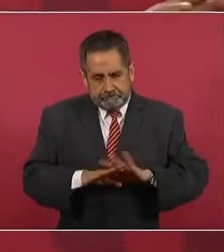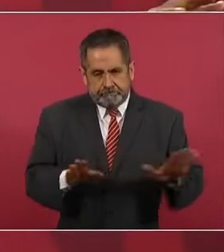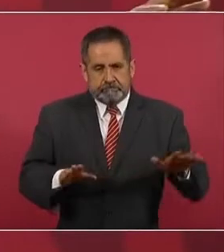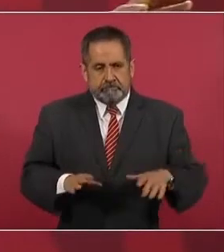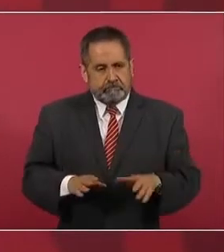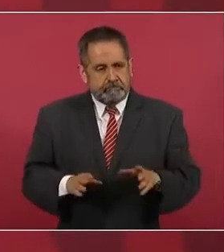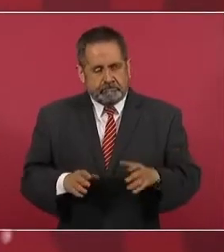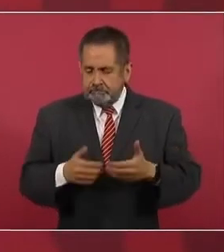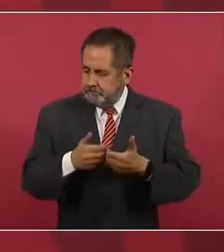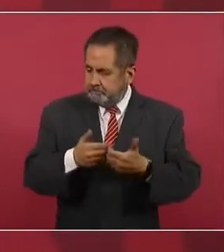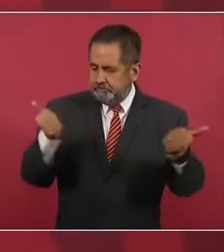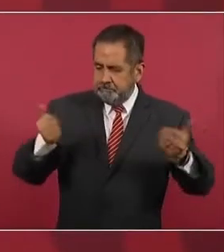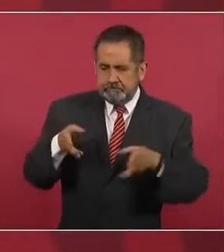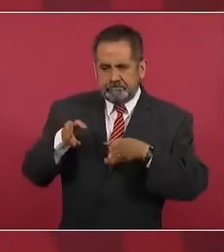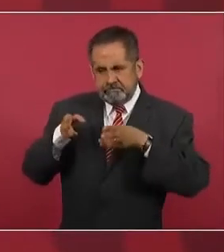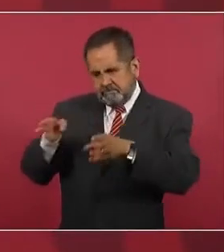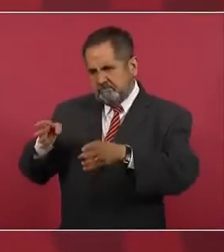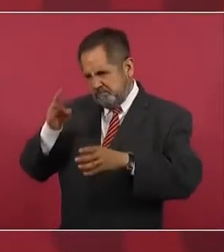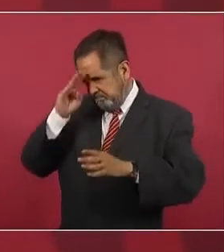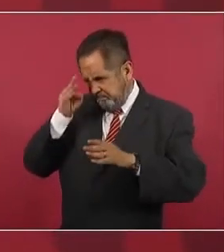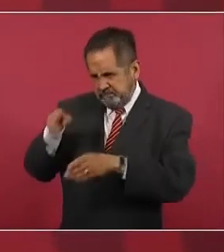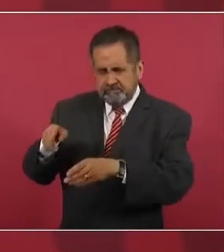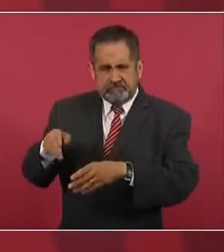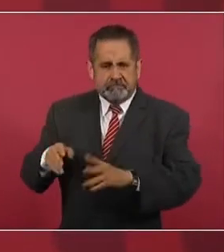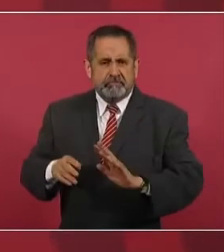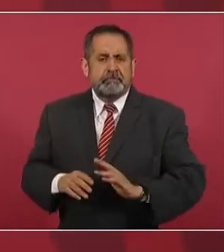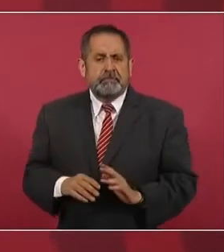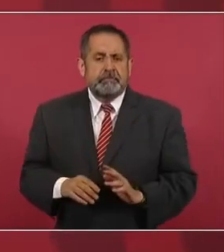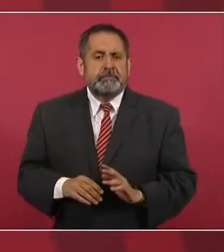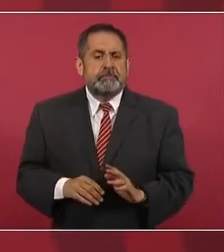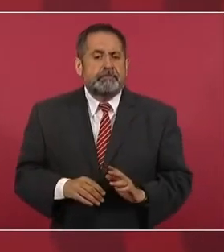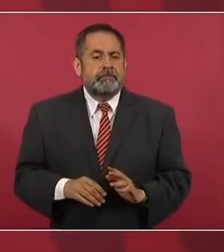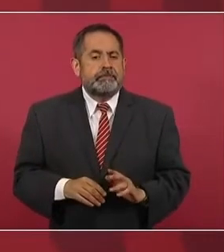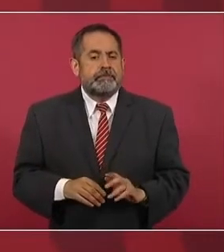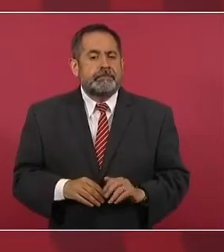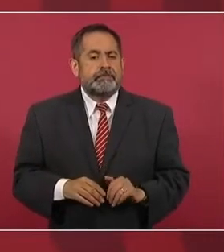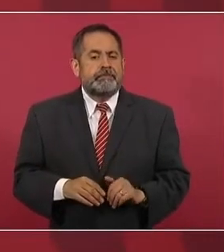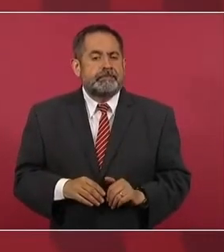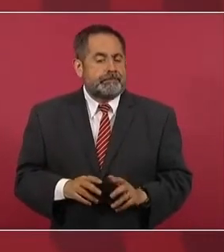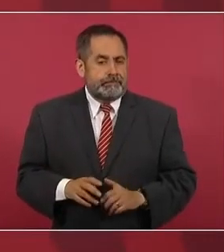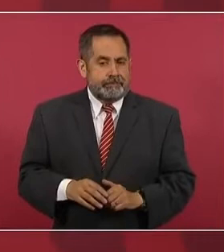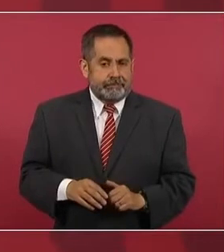cada quien en su sitio, nada de andar